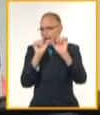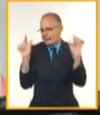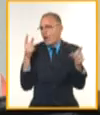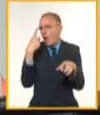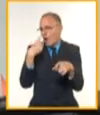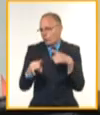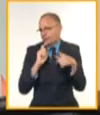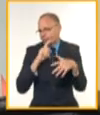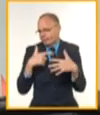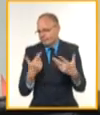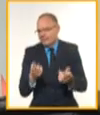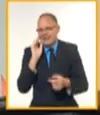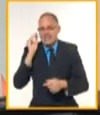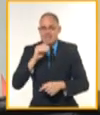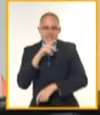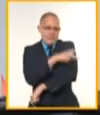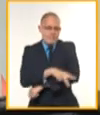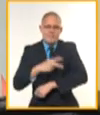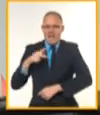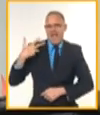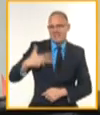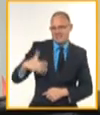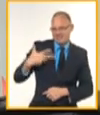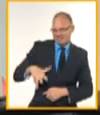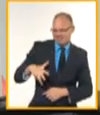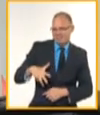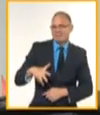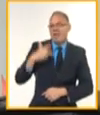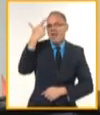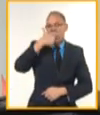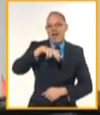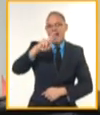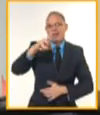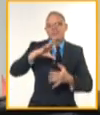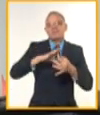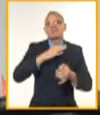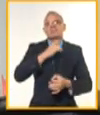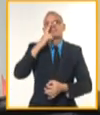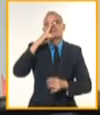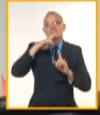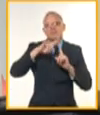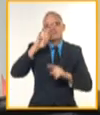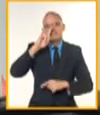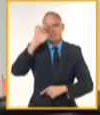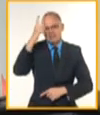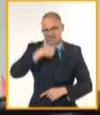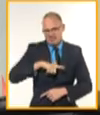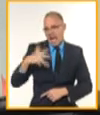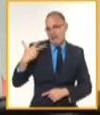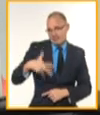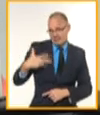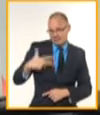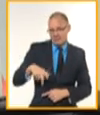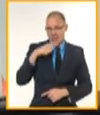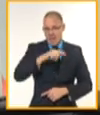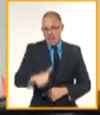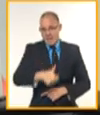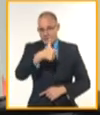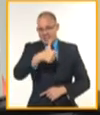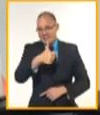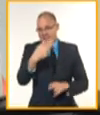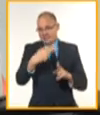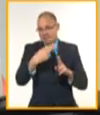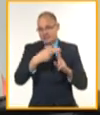Milei en Argentina con sus políticas de locura, pero bien pensadas también como las de